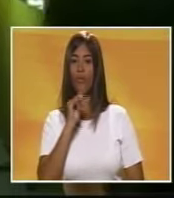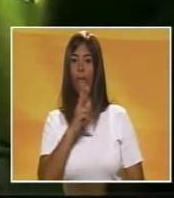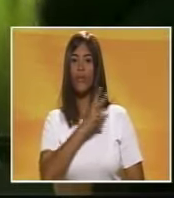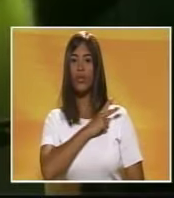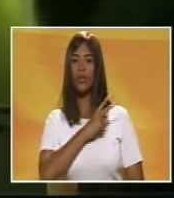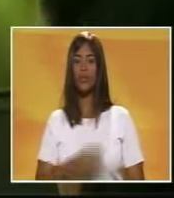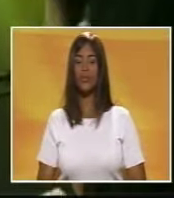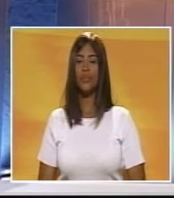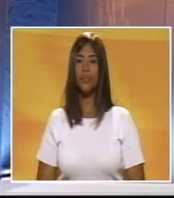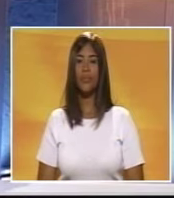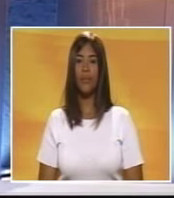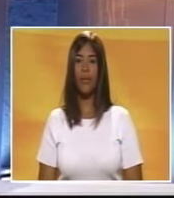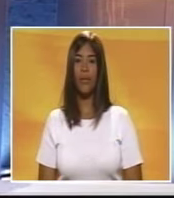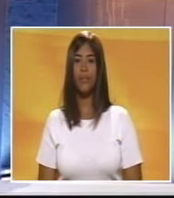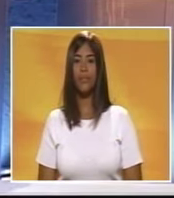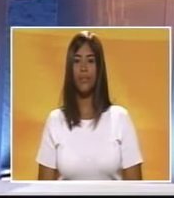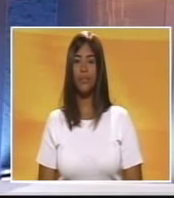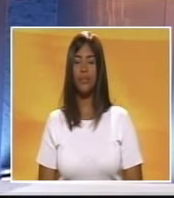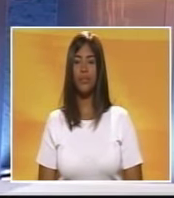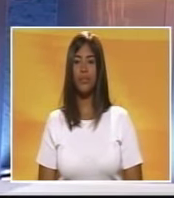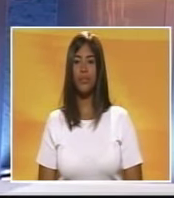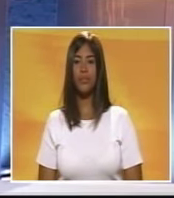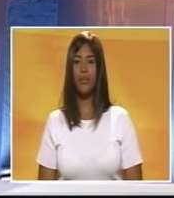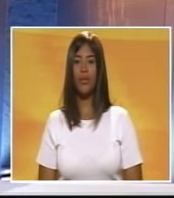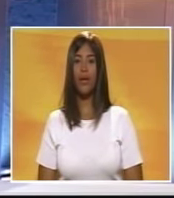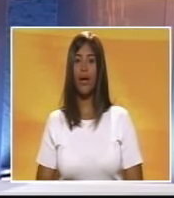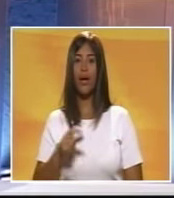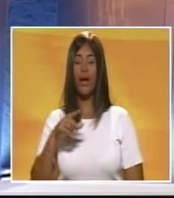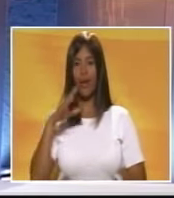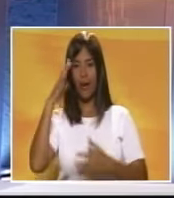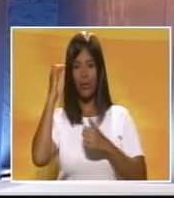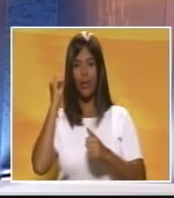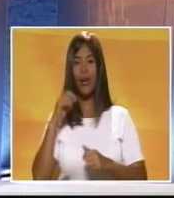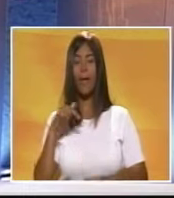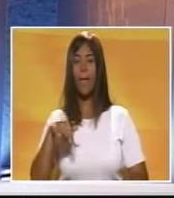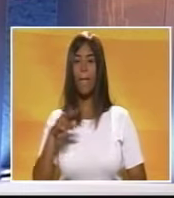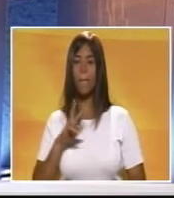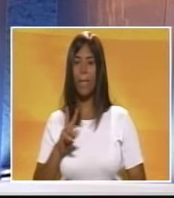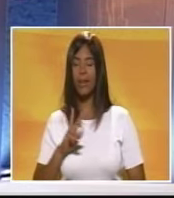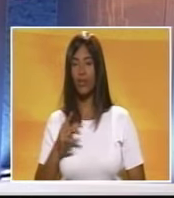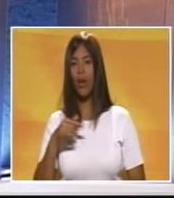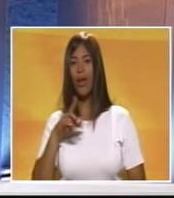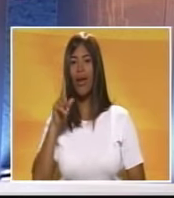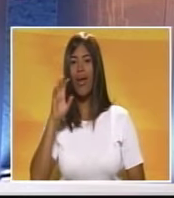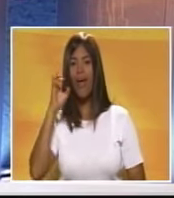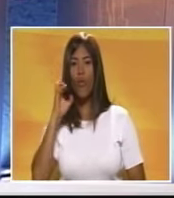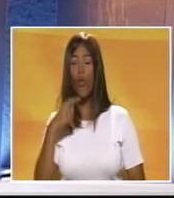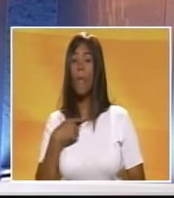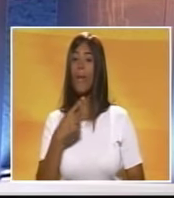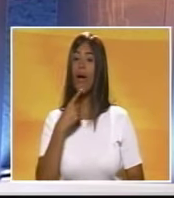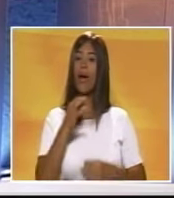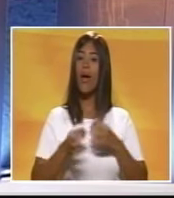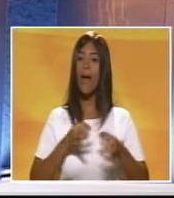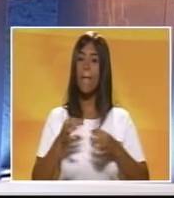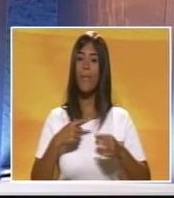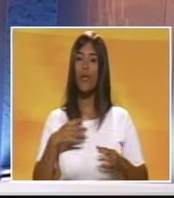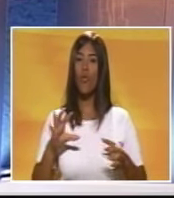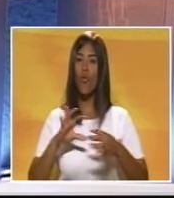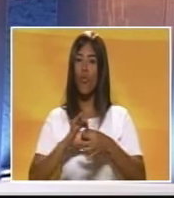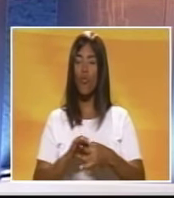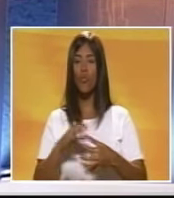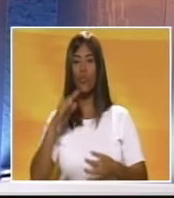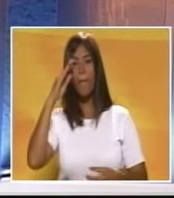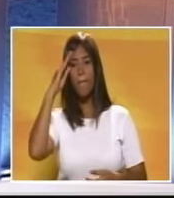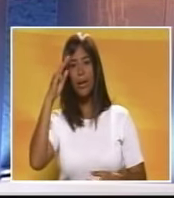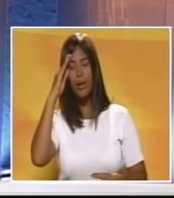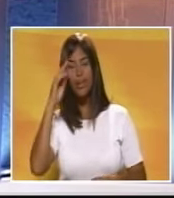Noticiero Venevisión. El vicecanciller venezolano para Europa, Iván Gil, indicó que como parte de la cooperación técnico-militar entre Venezuela y